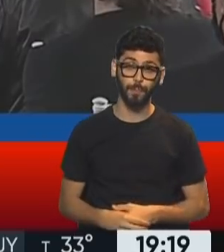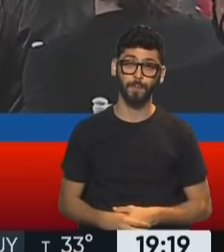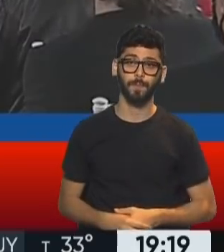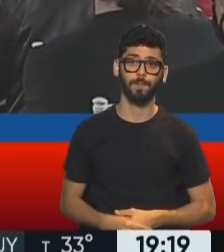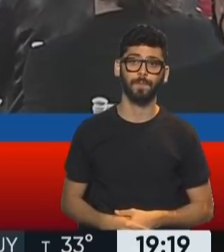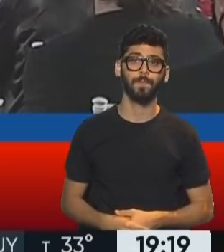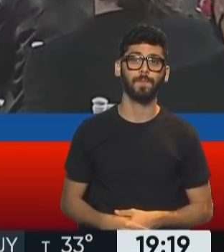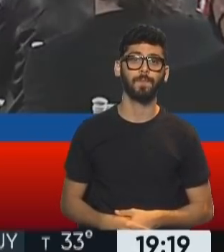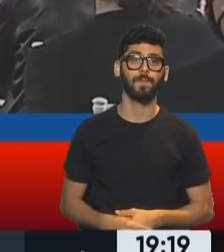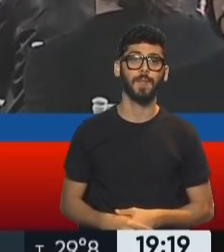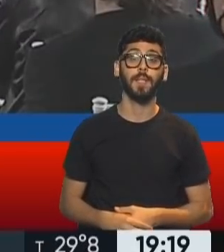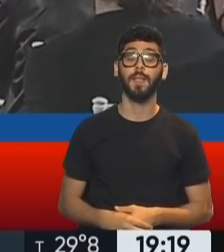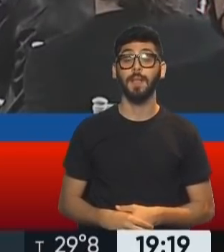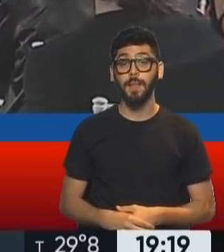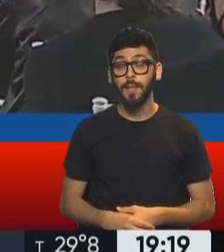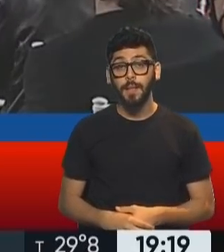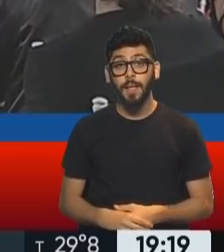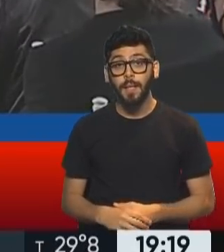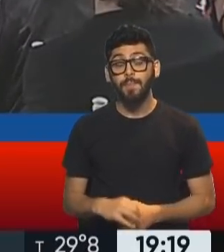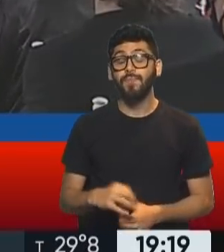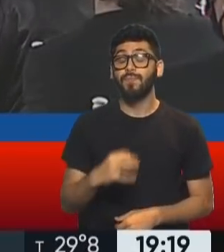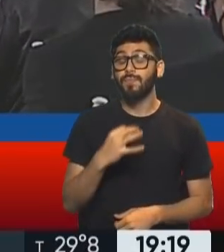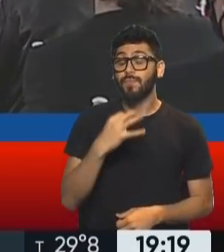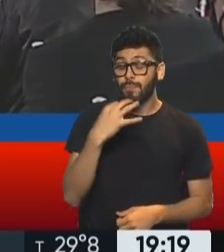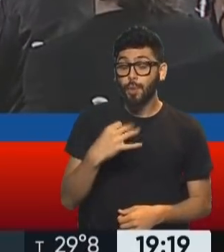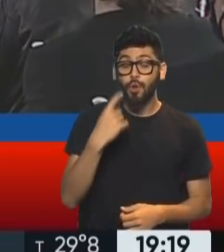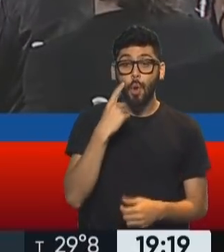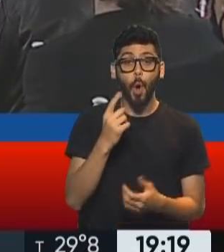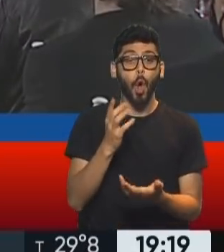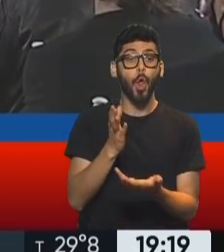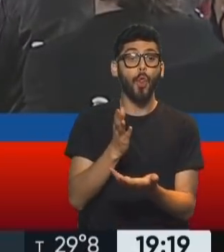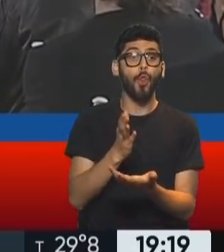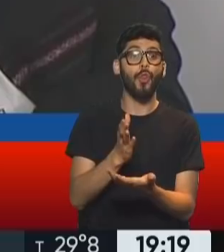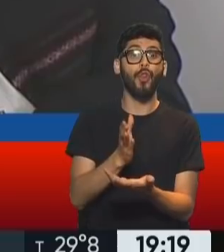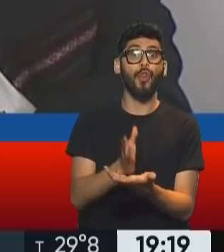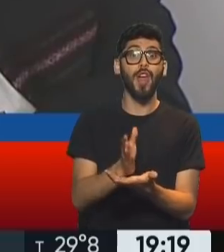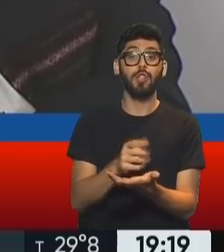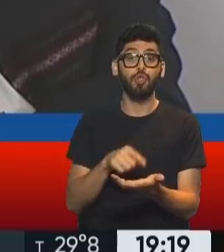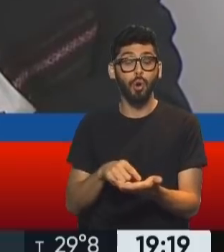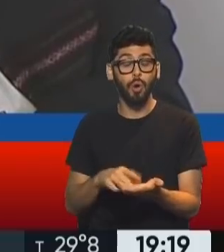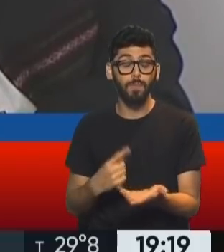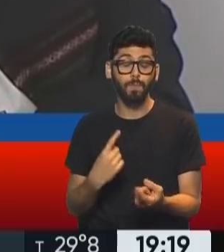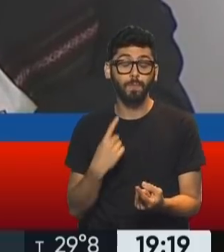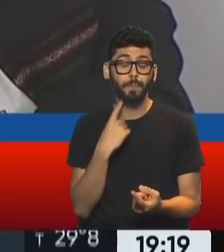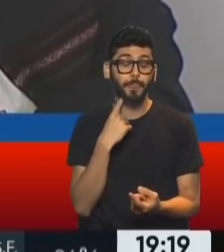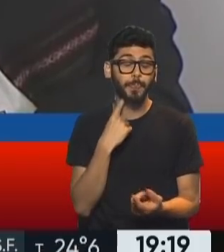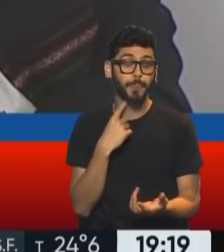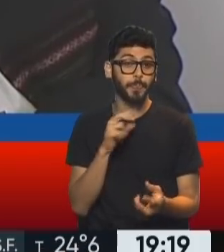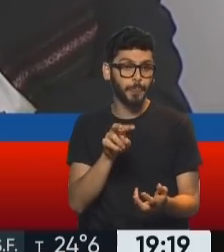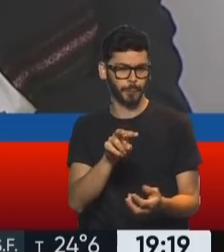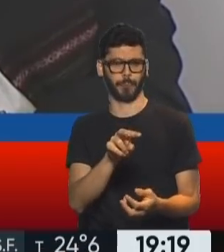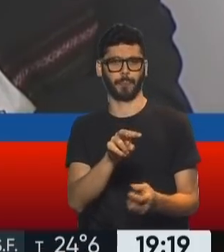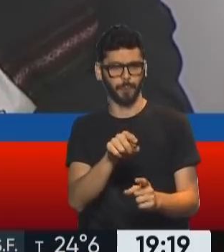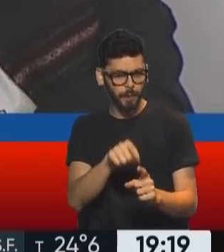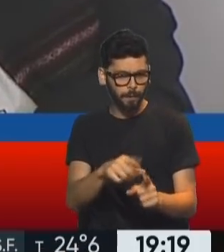Y la verdad es que cada vez que veo que el Estado de Derecho se lastima por cualquier modo, trato de alzar mi voz y ponerme